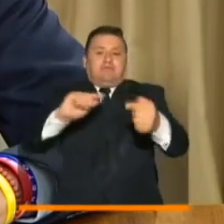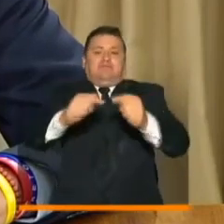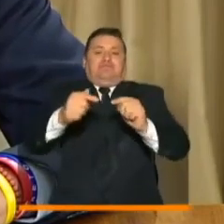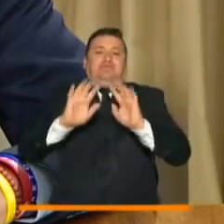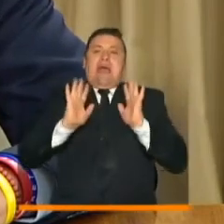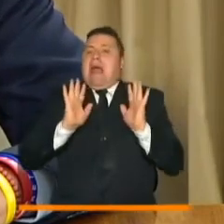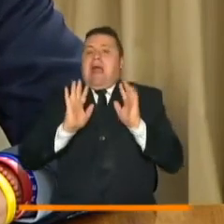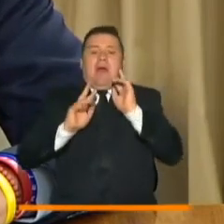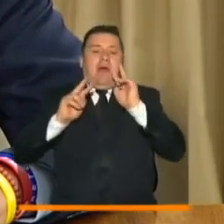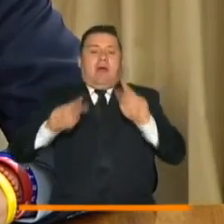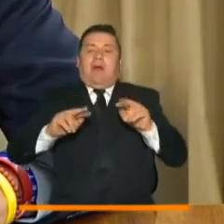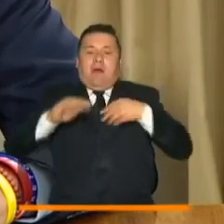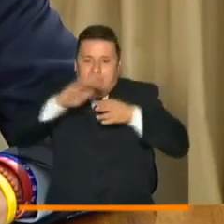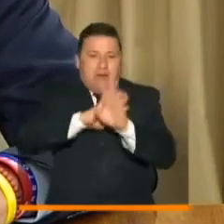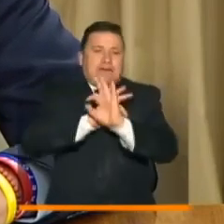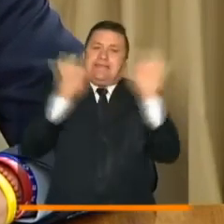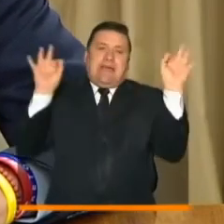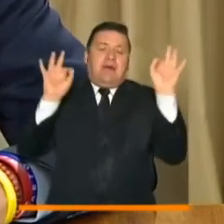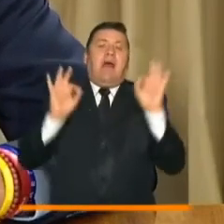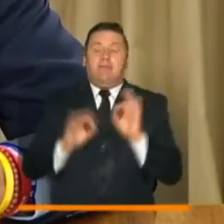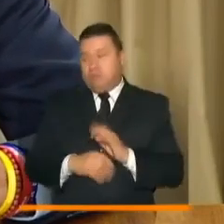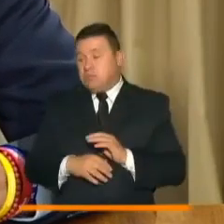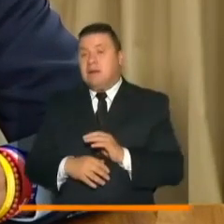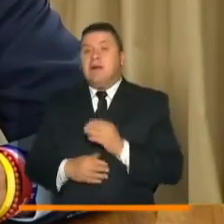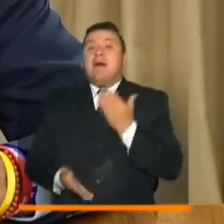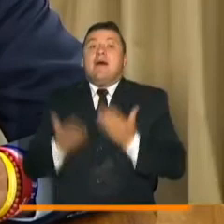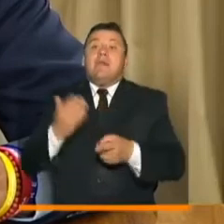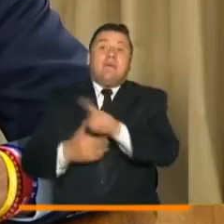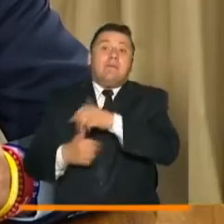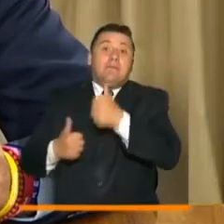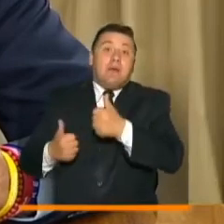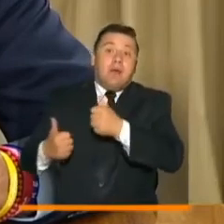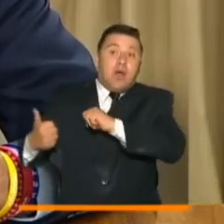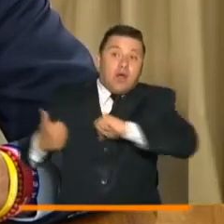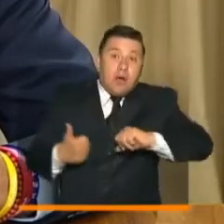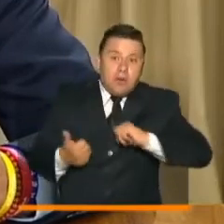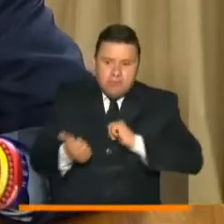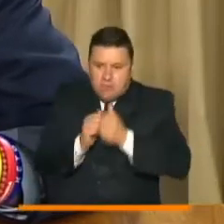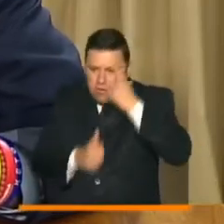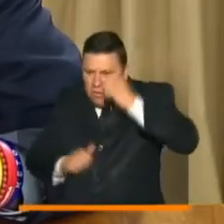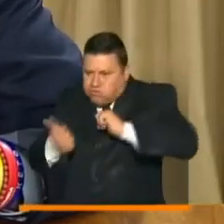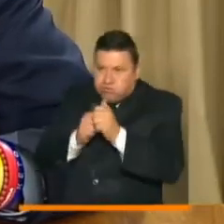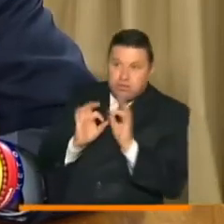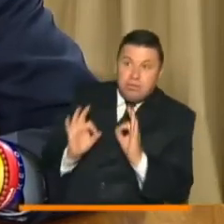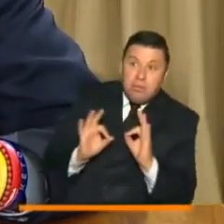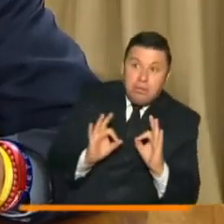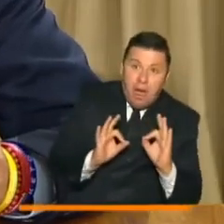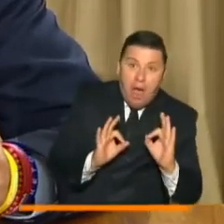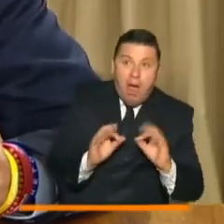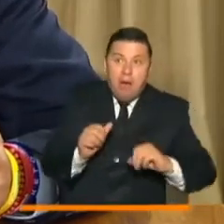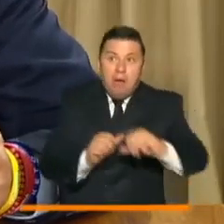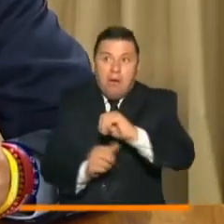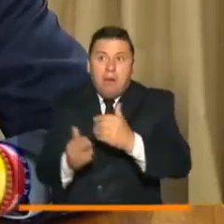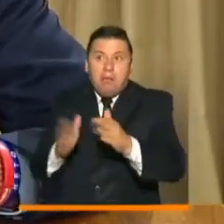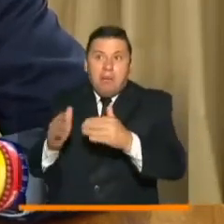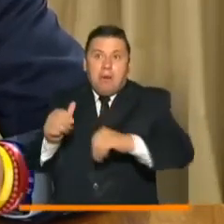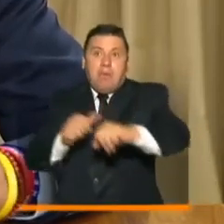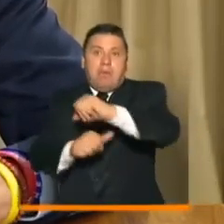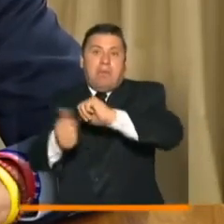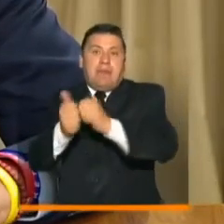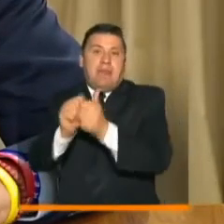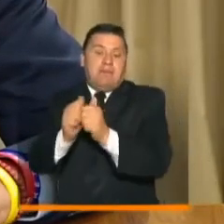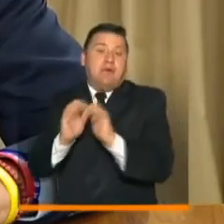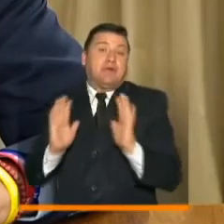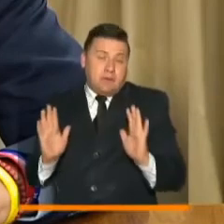la autodisciplina de todos estos deportistas dependerá que nosotros podamos seguir en esa reactivación de sectores y de